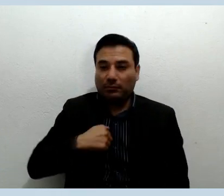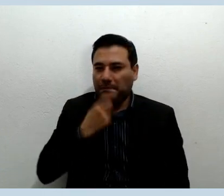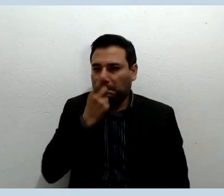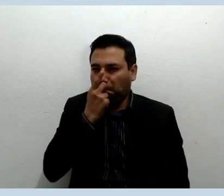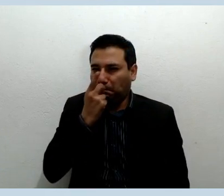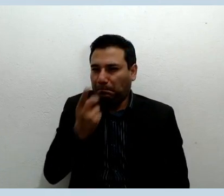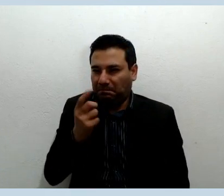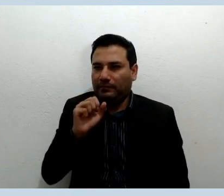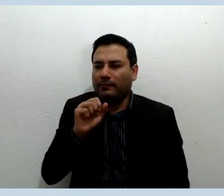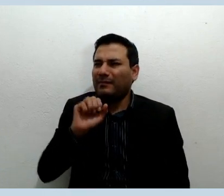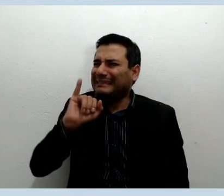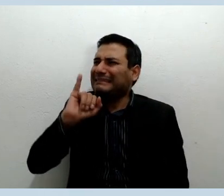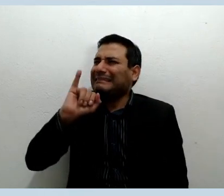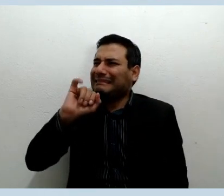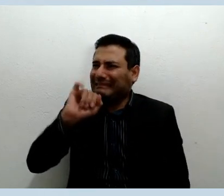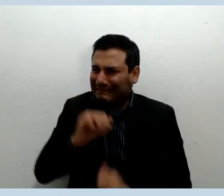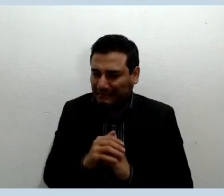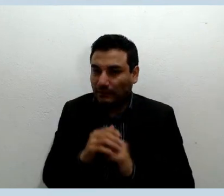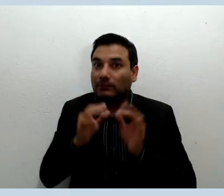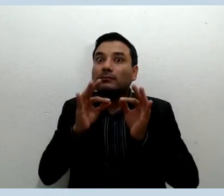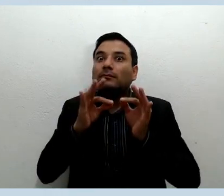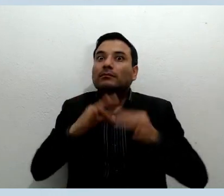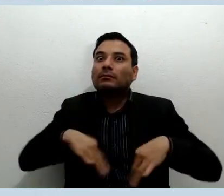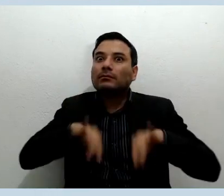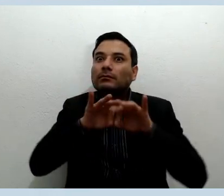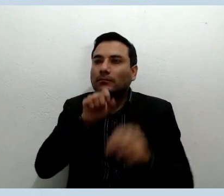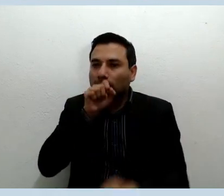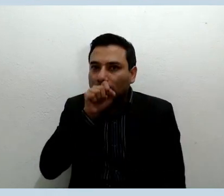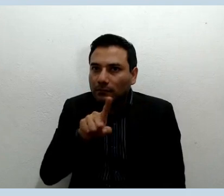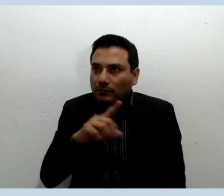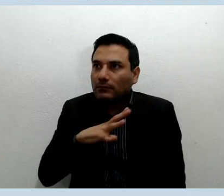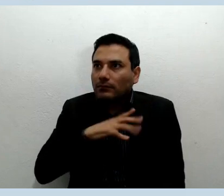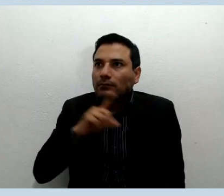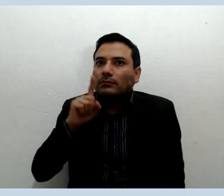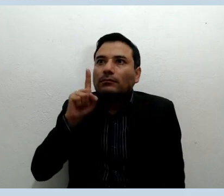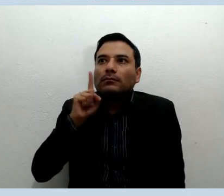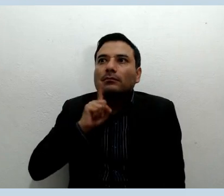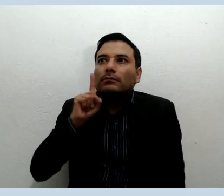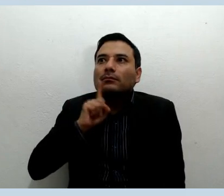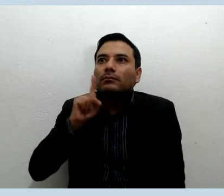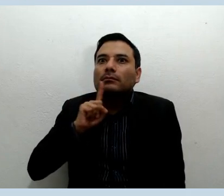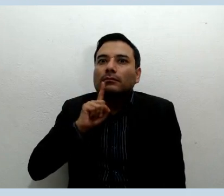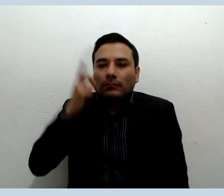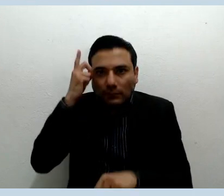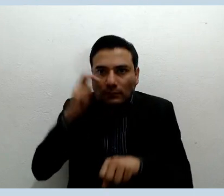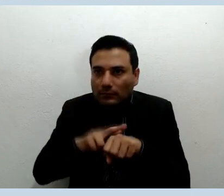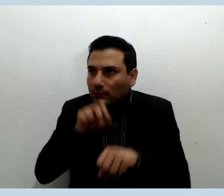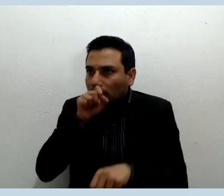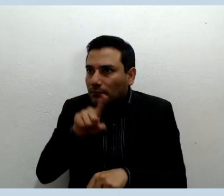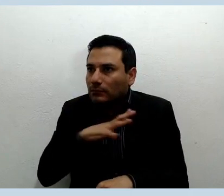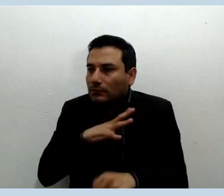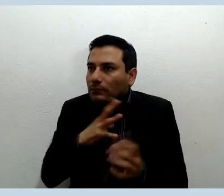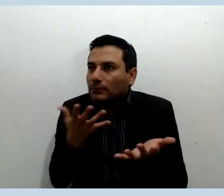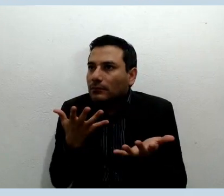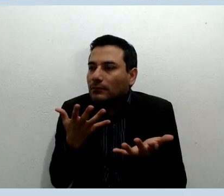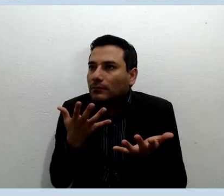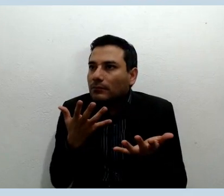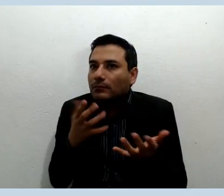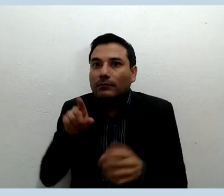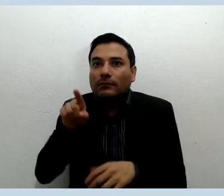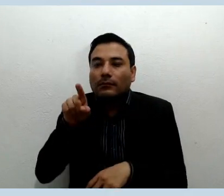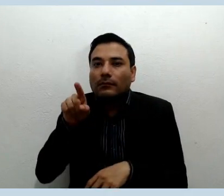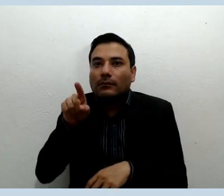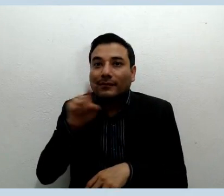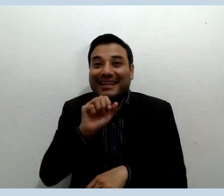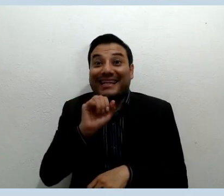Simón sí pero es que es importante saber que también hay mujeres que dirigen y la cara que puso